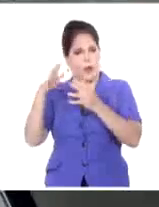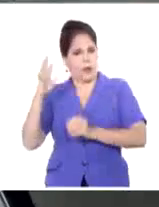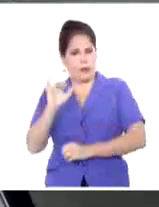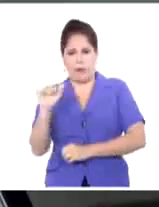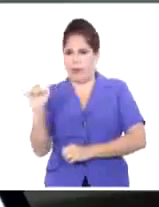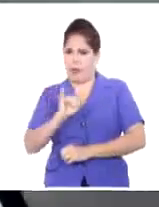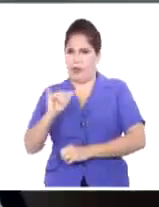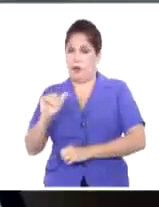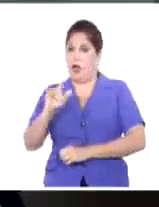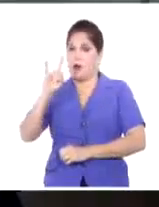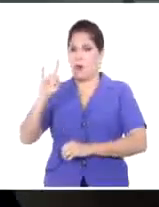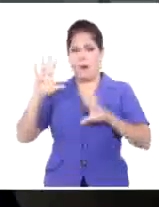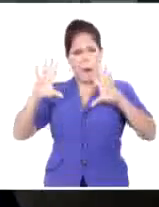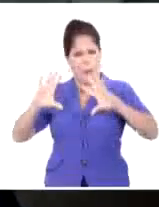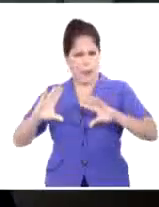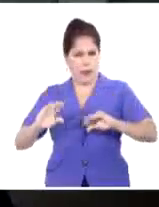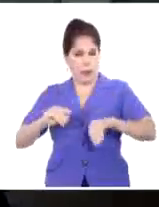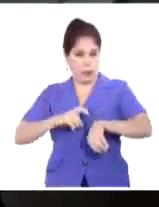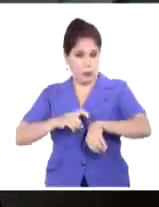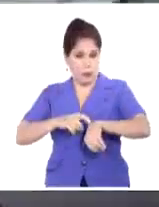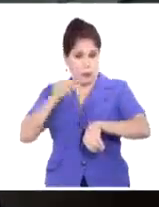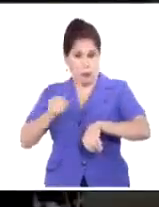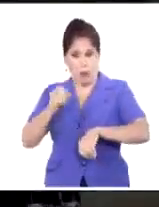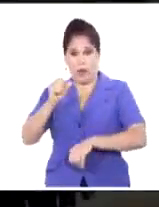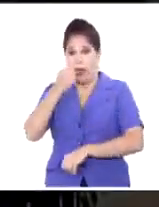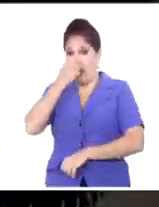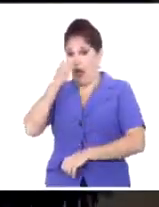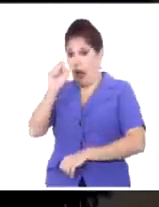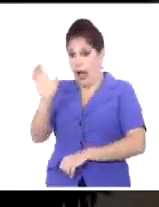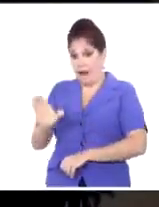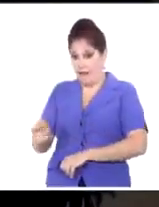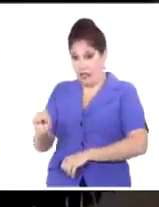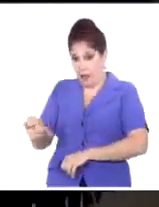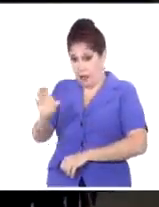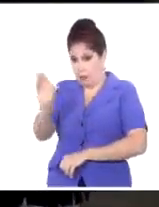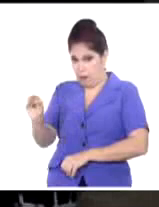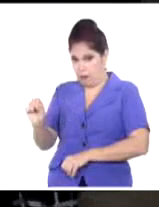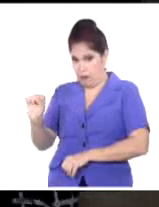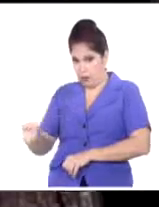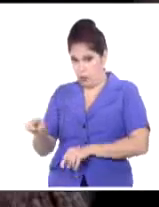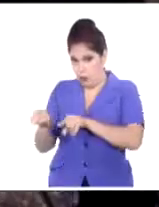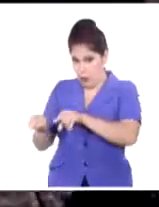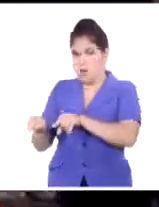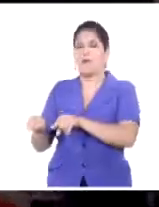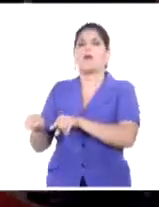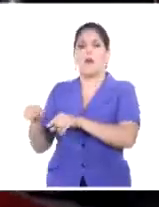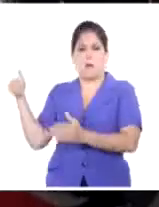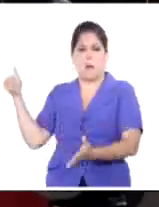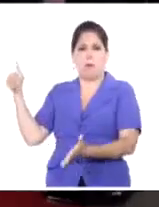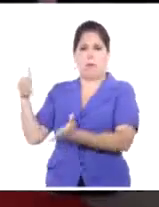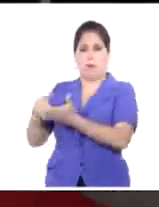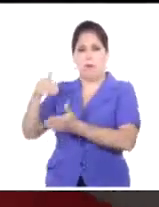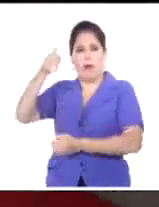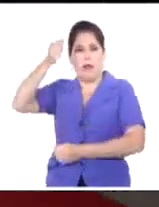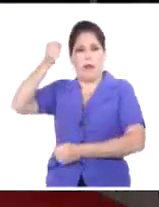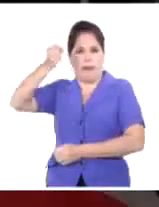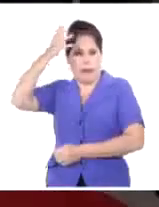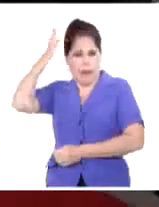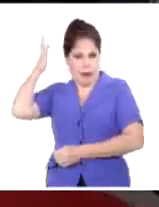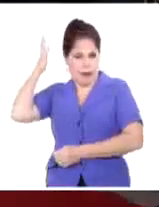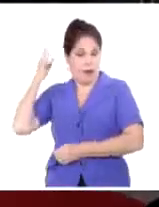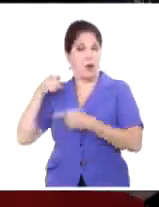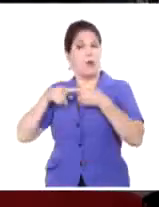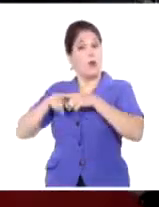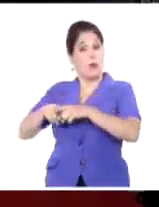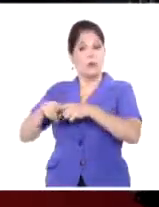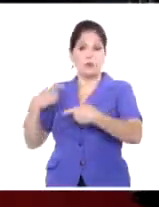Sobre las 9 de la noche, hora local de Sudáfrica, llegó el presidente de la República, Miguel Díaz-Canel Bermúdez, a Pretoria, acompañado por